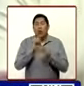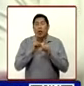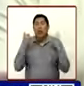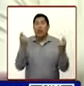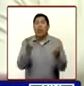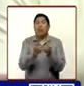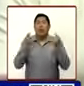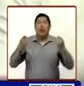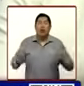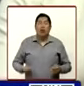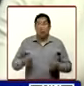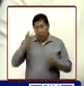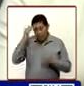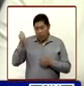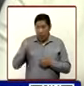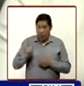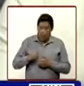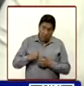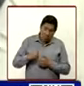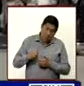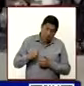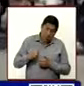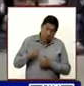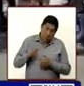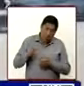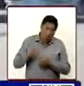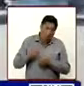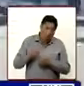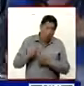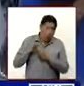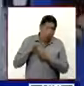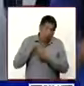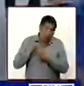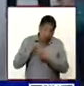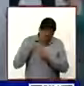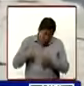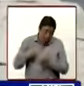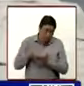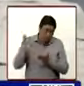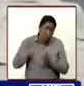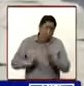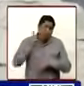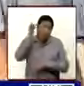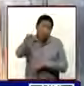ellos no están exentos de esta medida de la jubilación obligatoria.